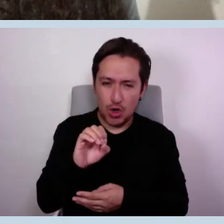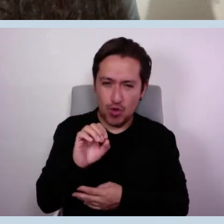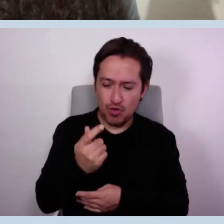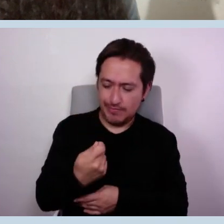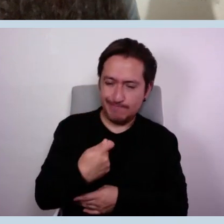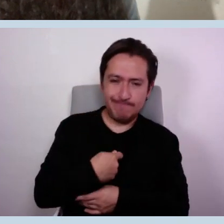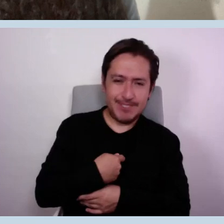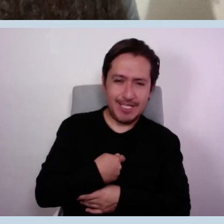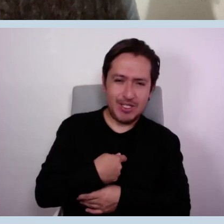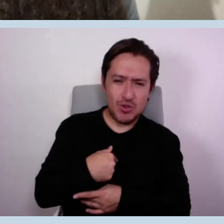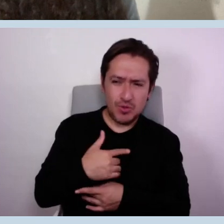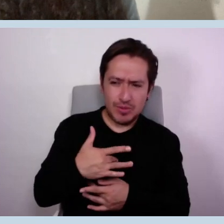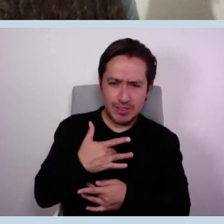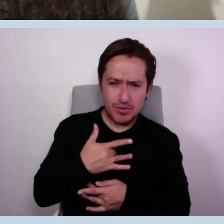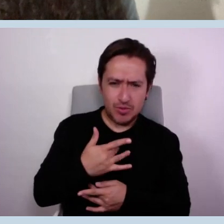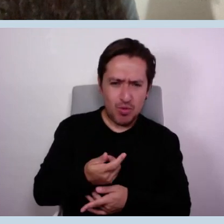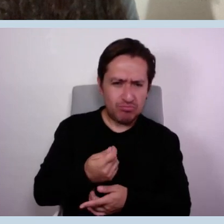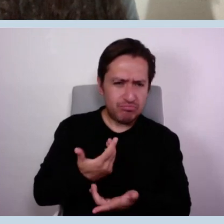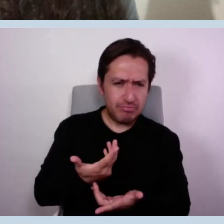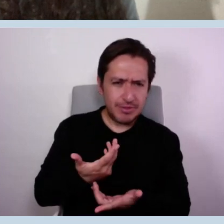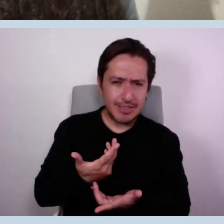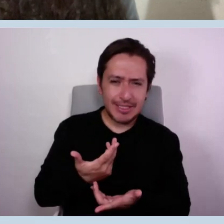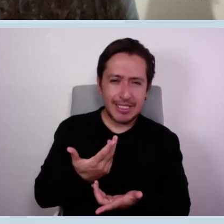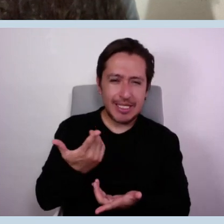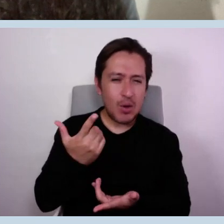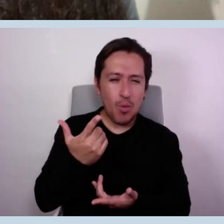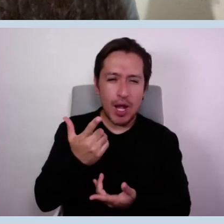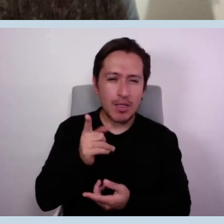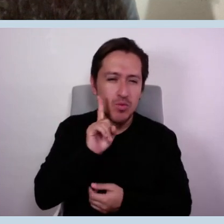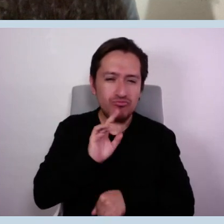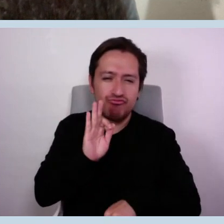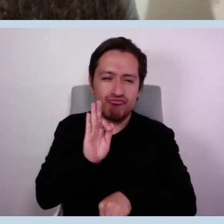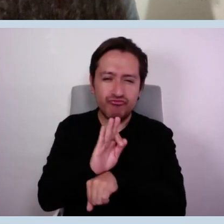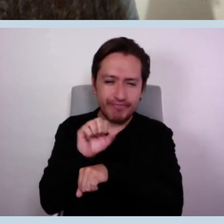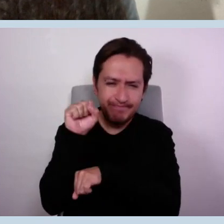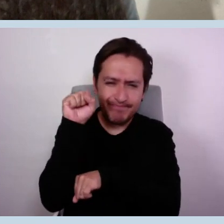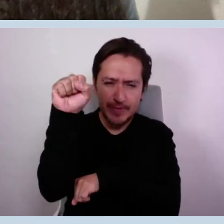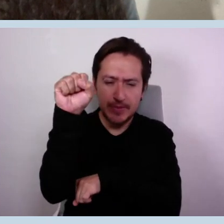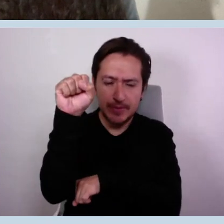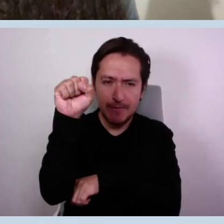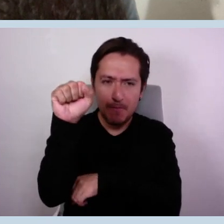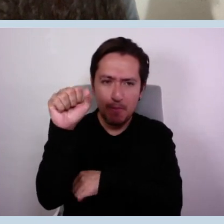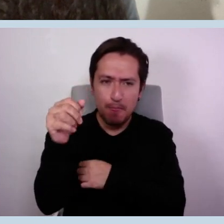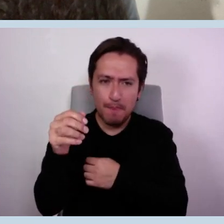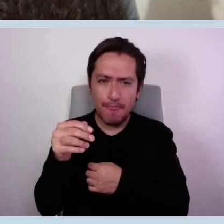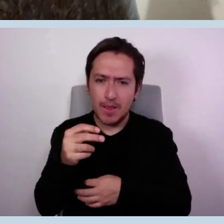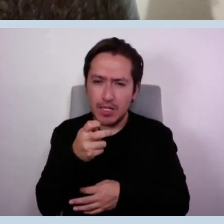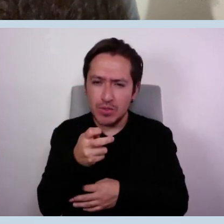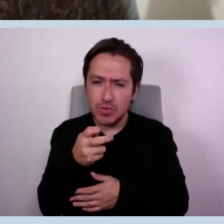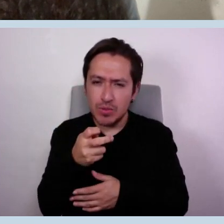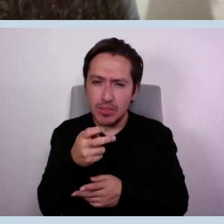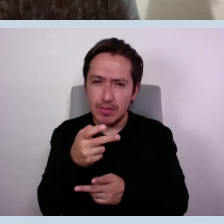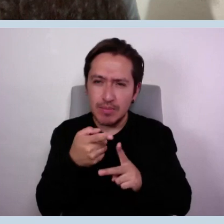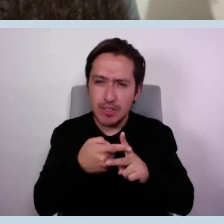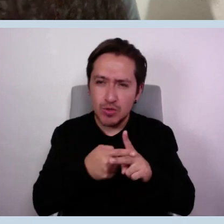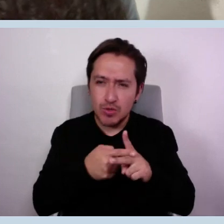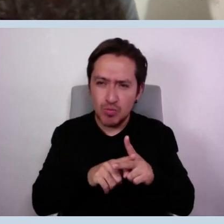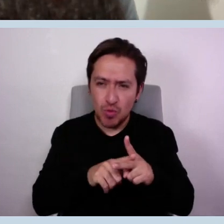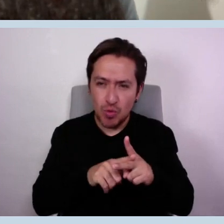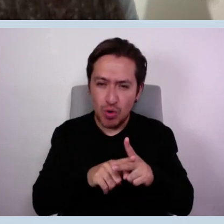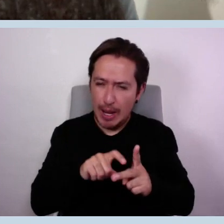feminista creo que afecta totalmente no O sea ya es poner en crisis lo que nos